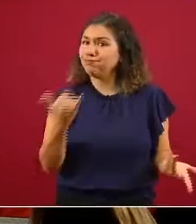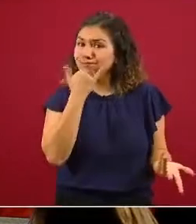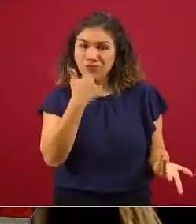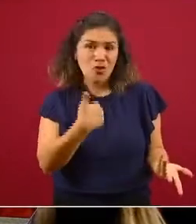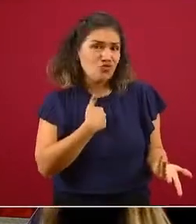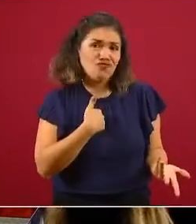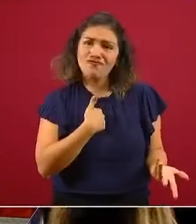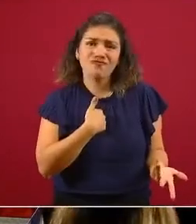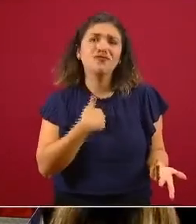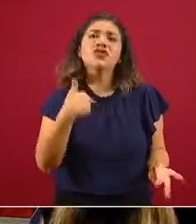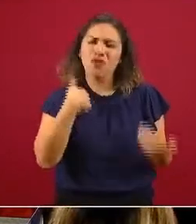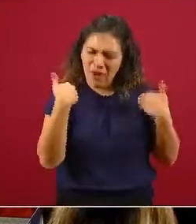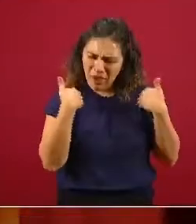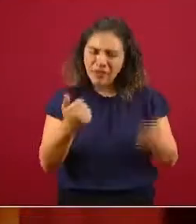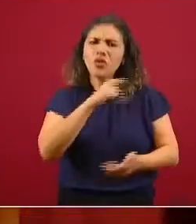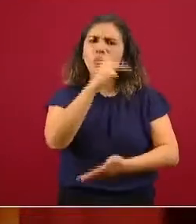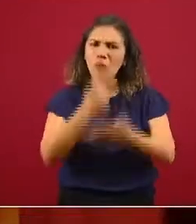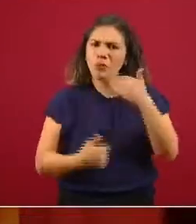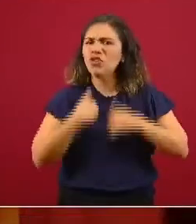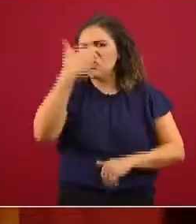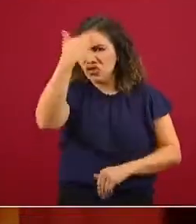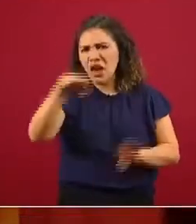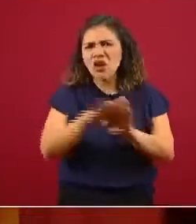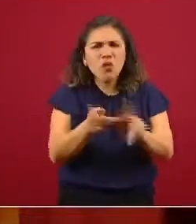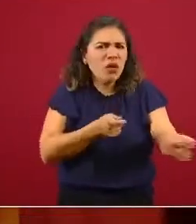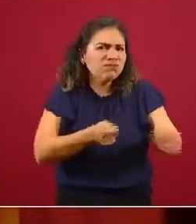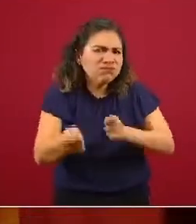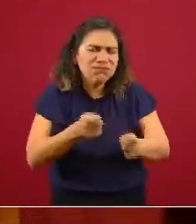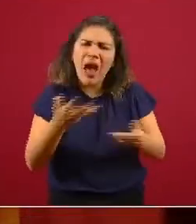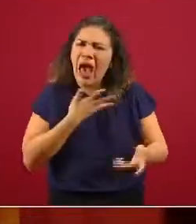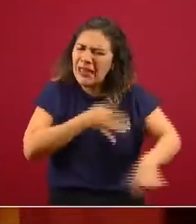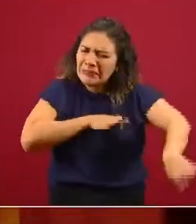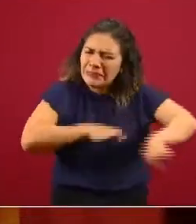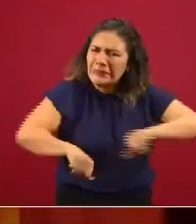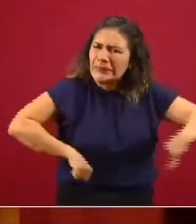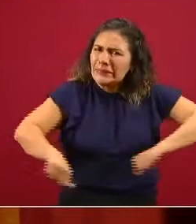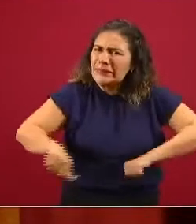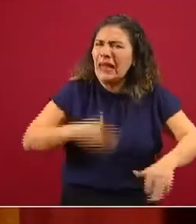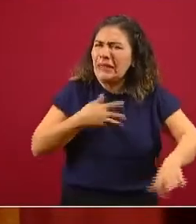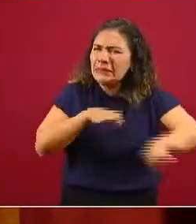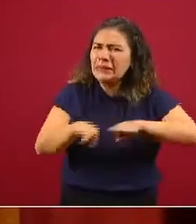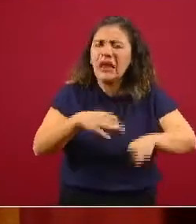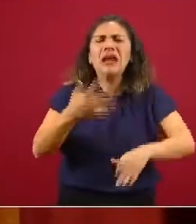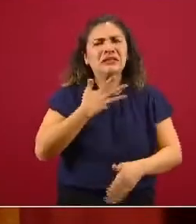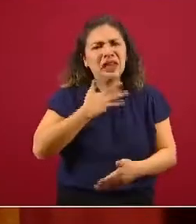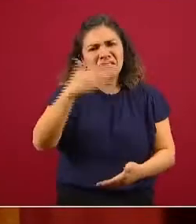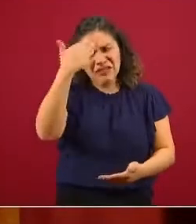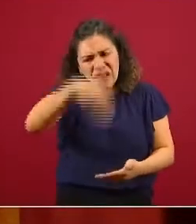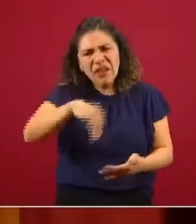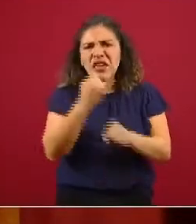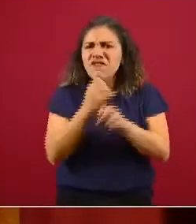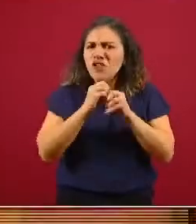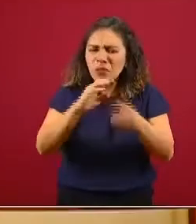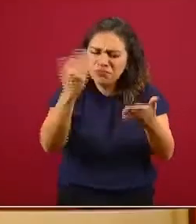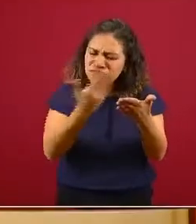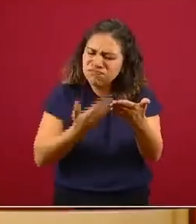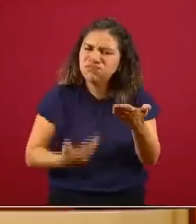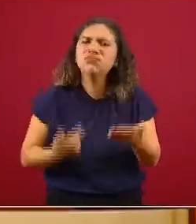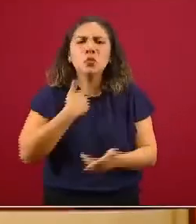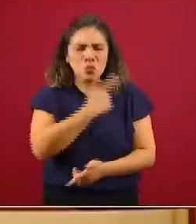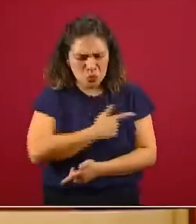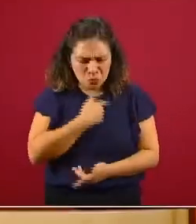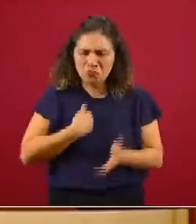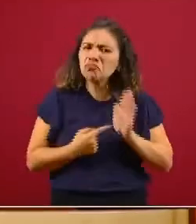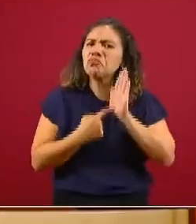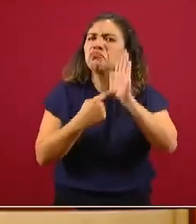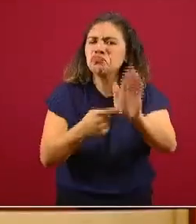nosotros tenemos bien claro el programa, el protocolo, créanme que se ha trabajado y tenemos los datos y tenemos lo que ustedes gusten, con mucho gusto